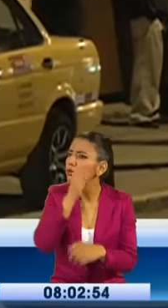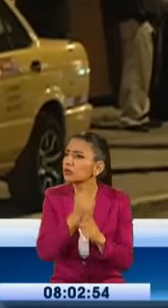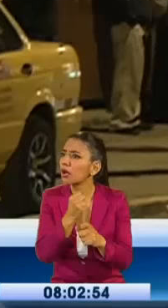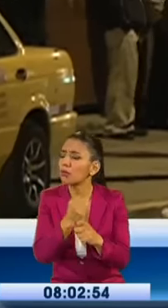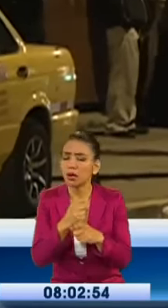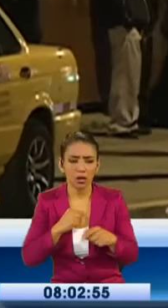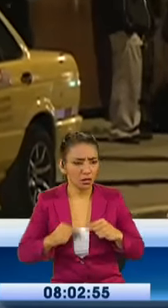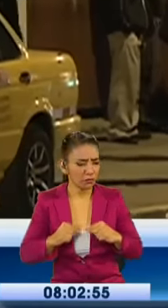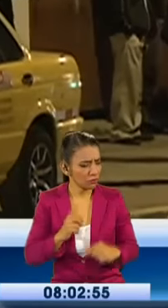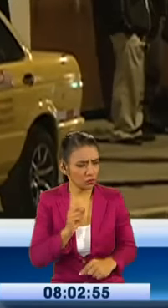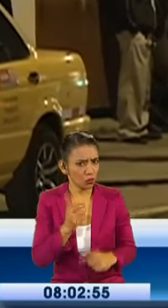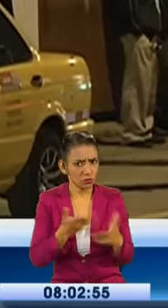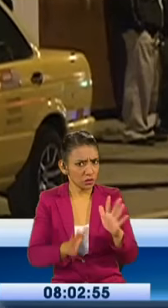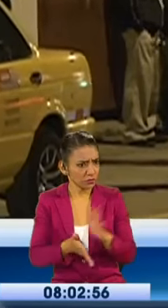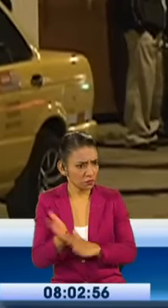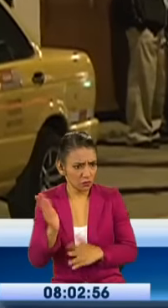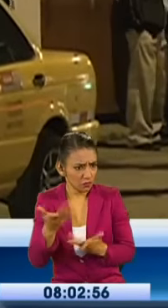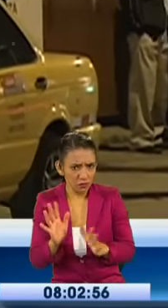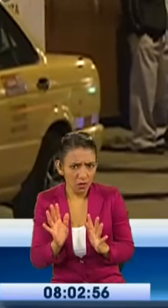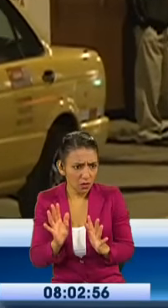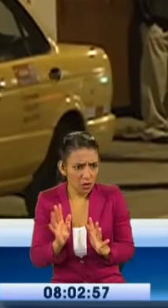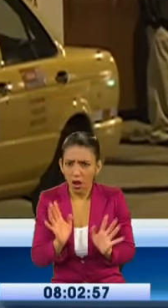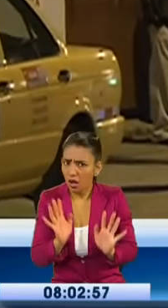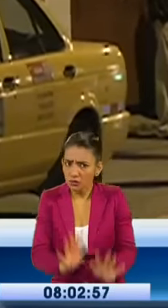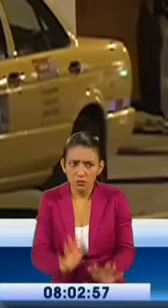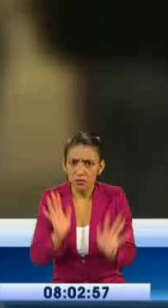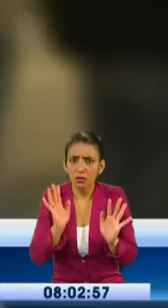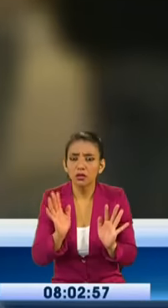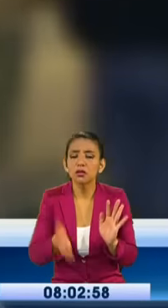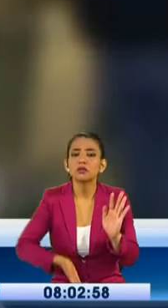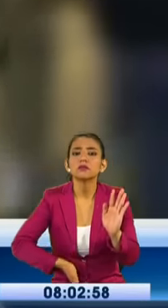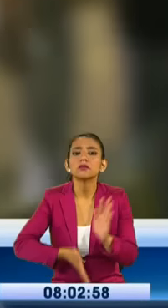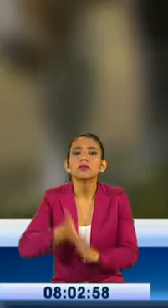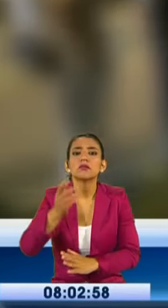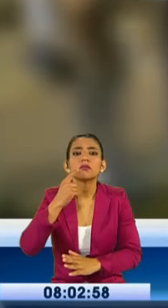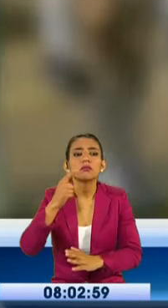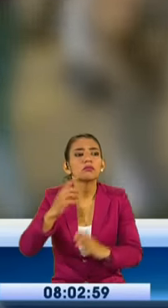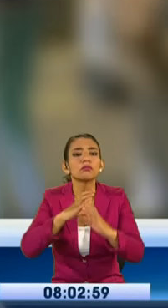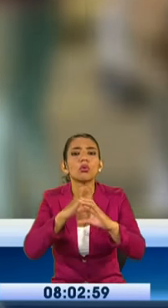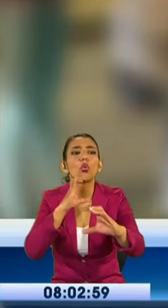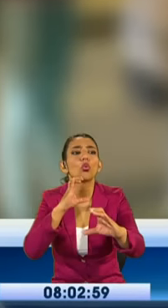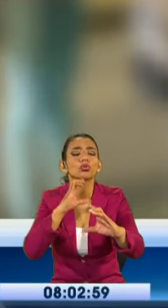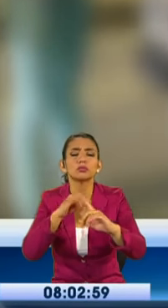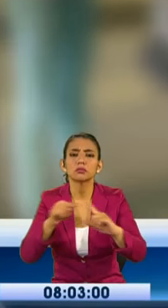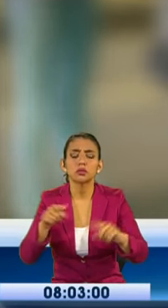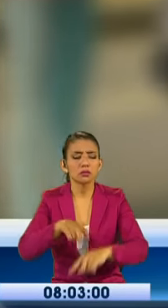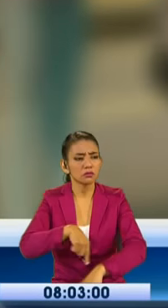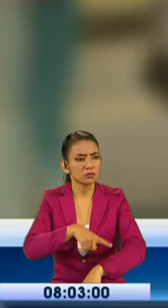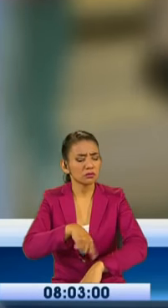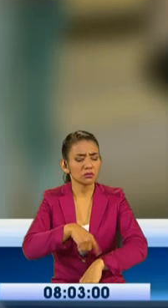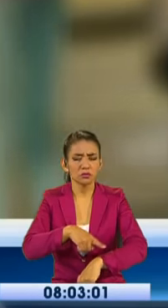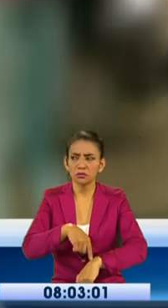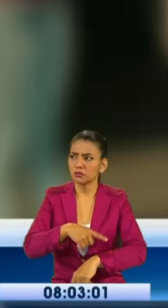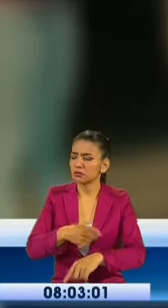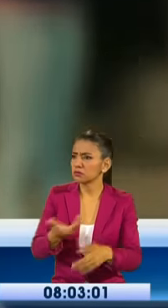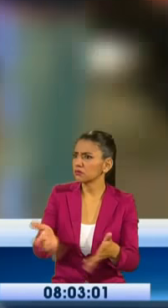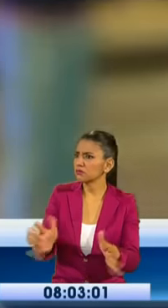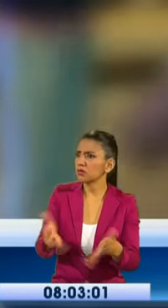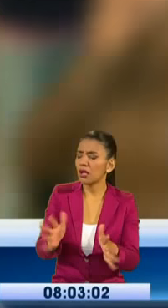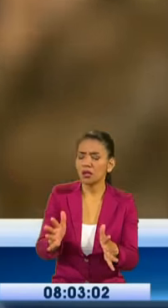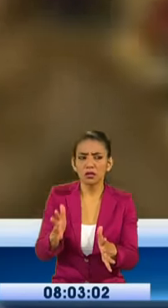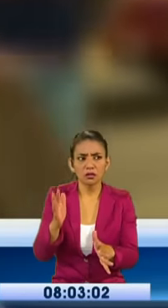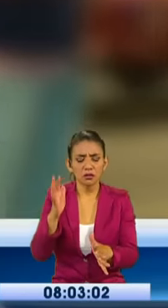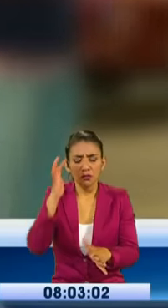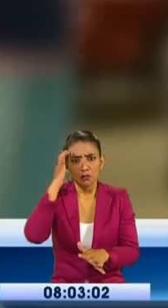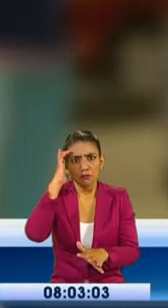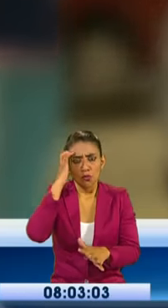indicó que salió como de costumbre y supuestamente se dirigió a tomar el bus. Conforme pasaban las horas, la desesperación se iba apoderando